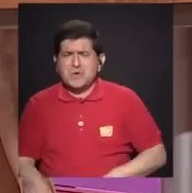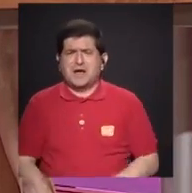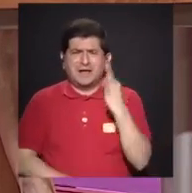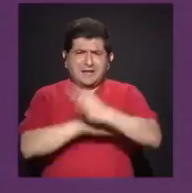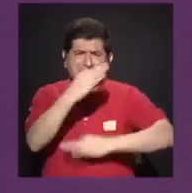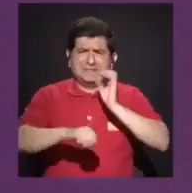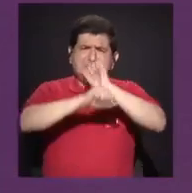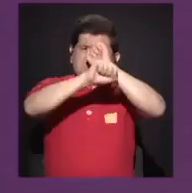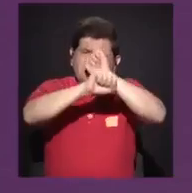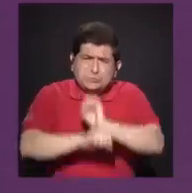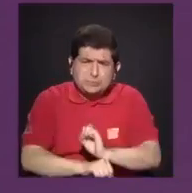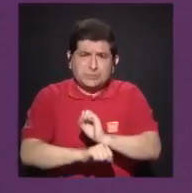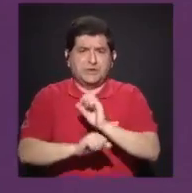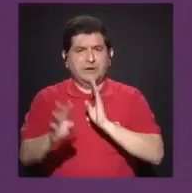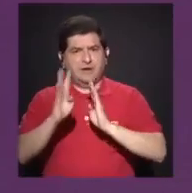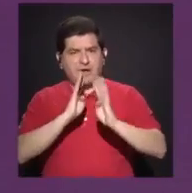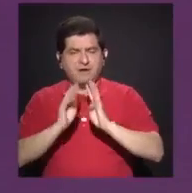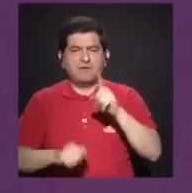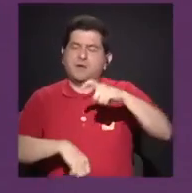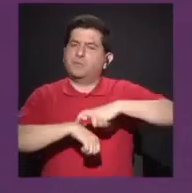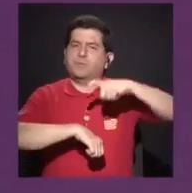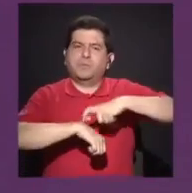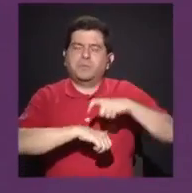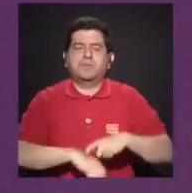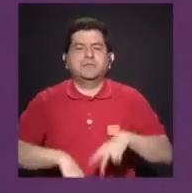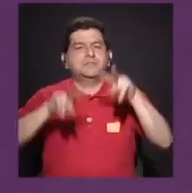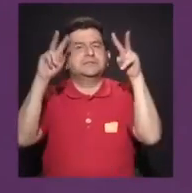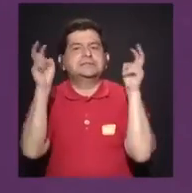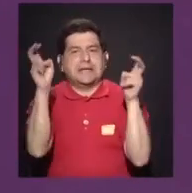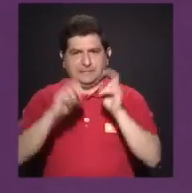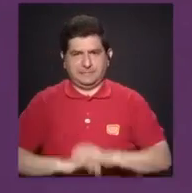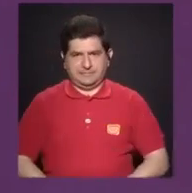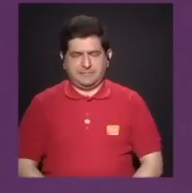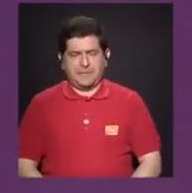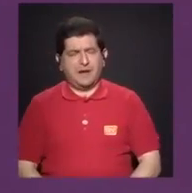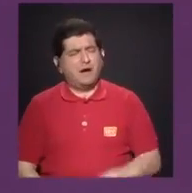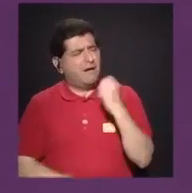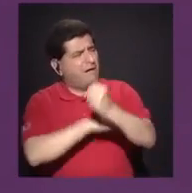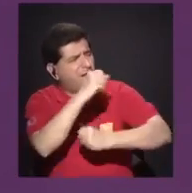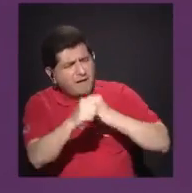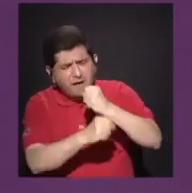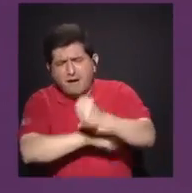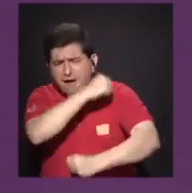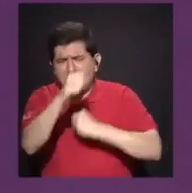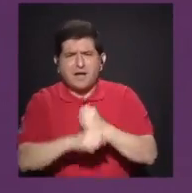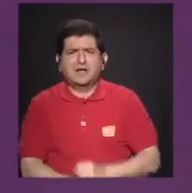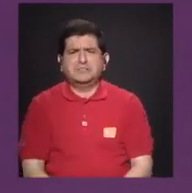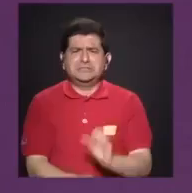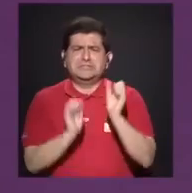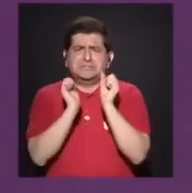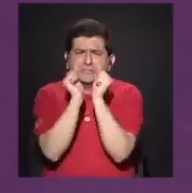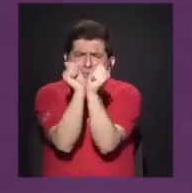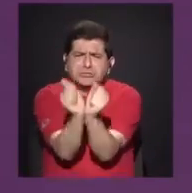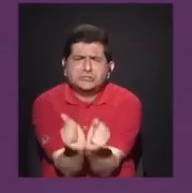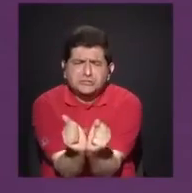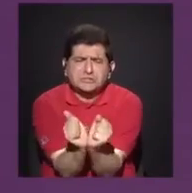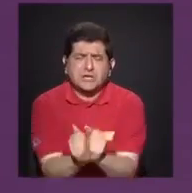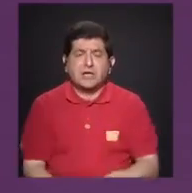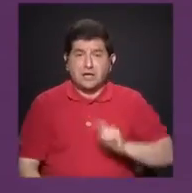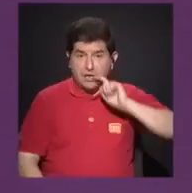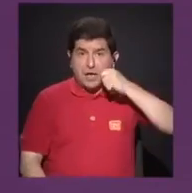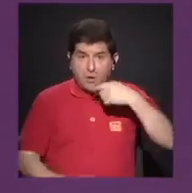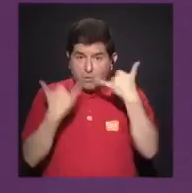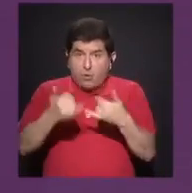conservadoras. Lo hablábamos en algún momento, el tema, por ejemplo, durante muchos años, la esclavitud estaba inscrita en